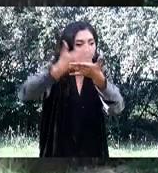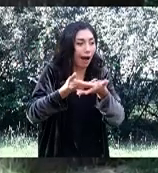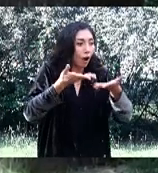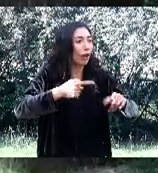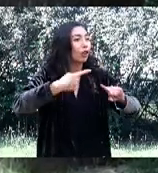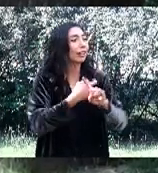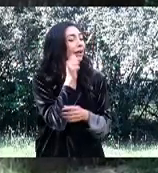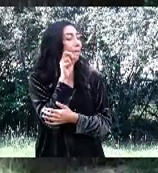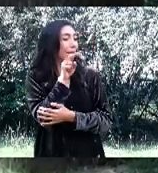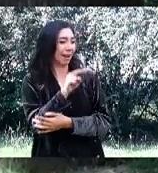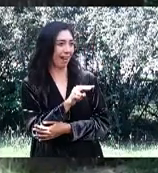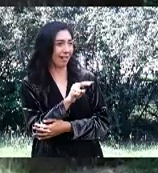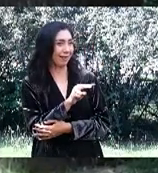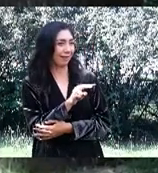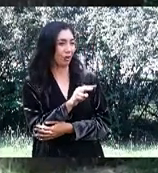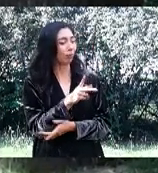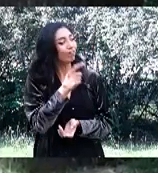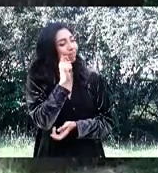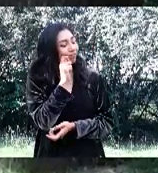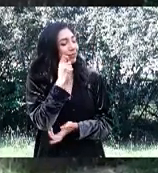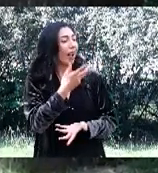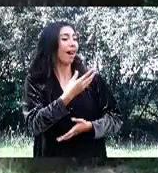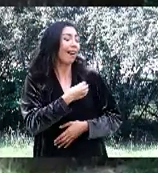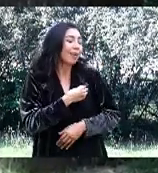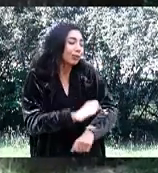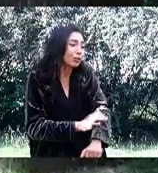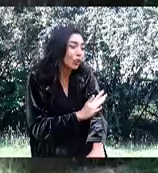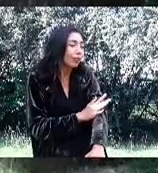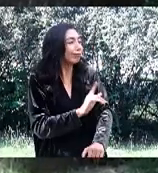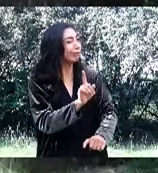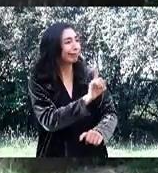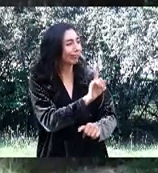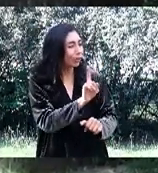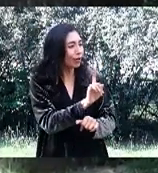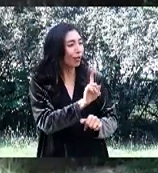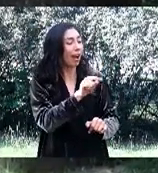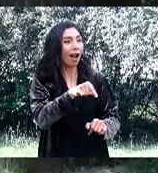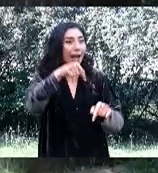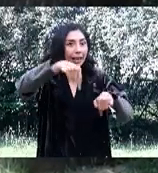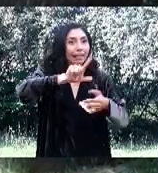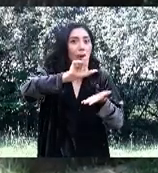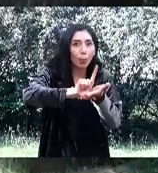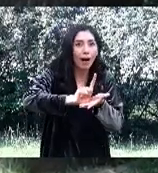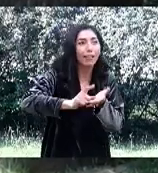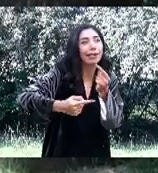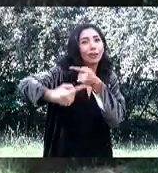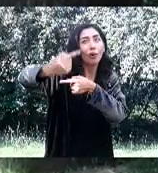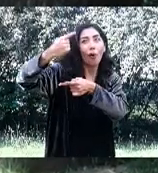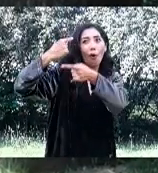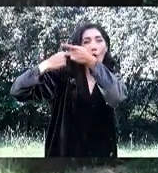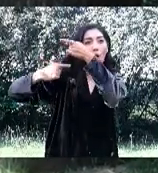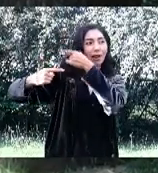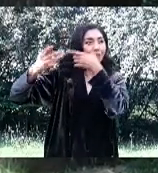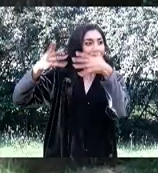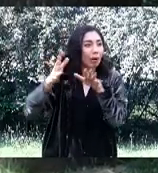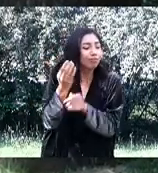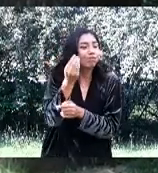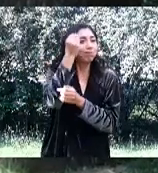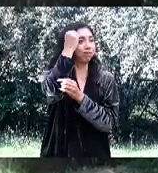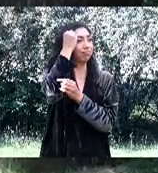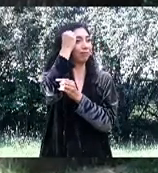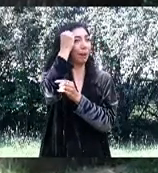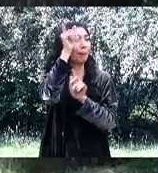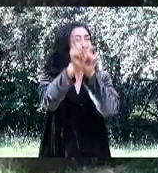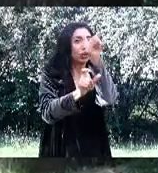nostálgico sino todo lo contrario la historia de este lugar estaba en los recuerdos de las personas que